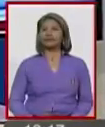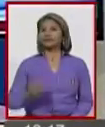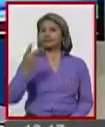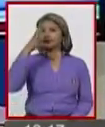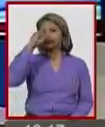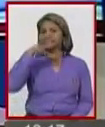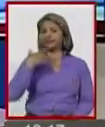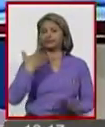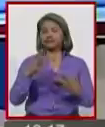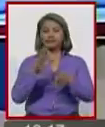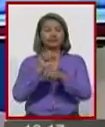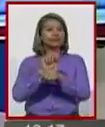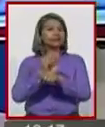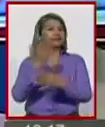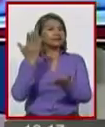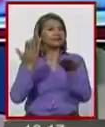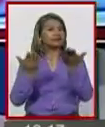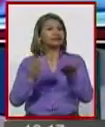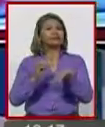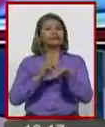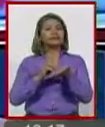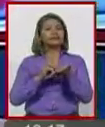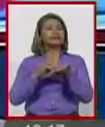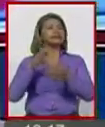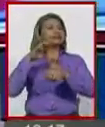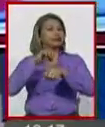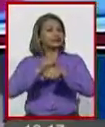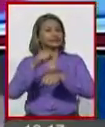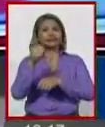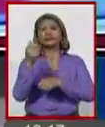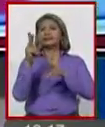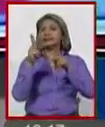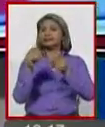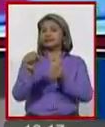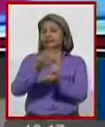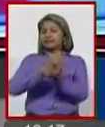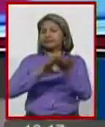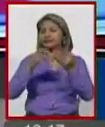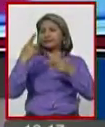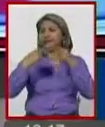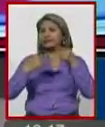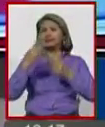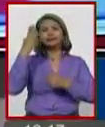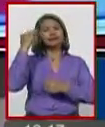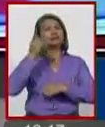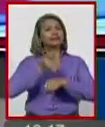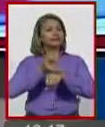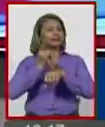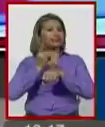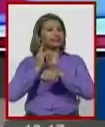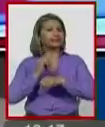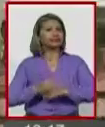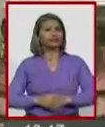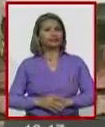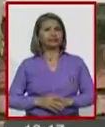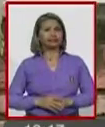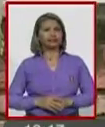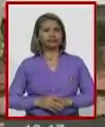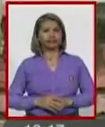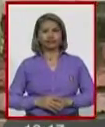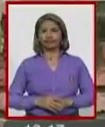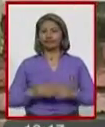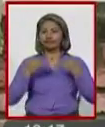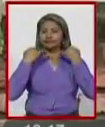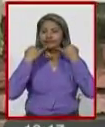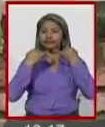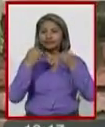Dos hombres están arrestados por presuntamente haber mordido a otra persona en medio de una pelea al calor de las bebidas alcohólicas.